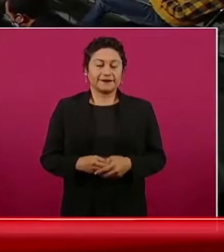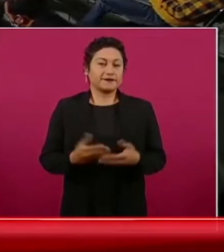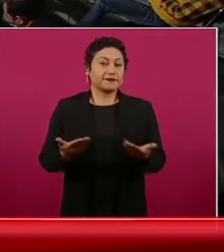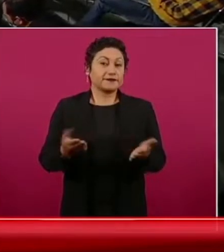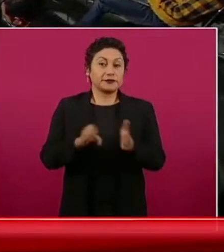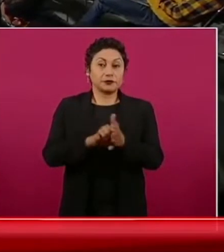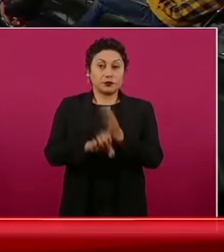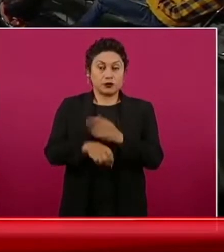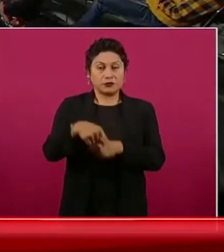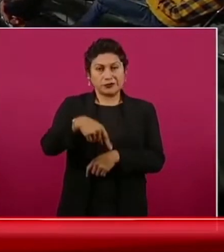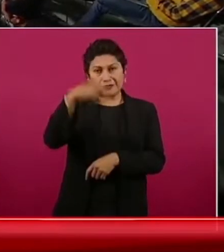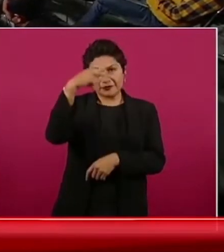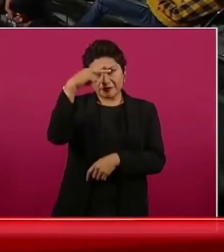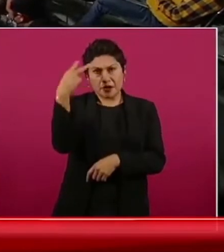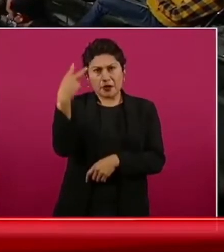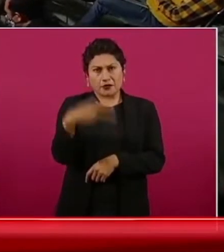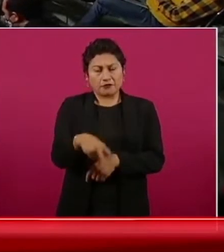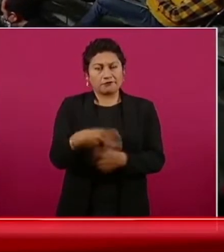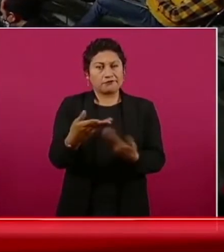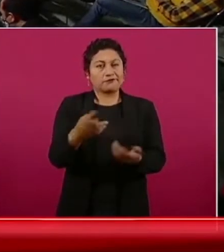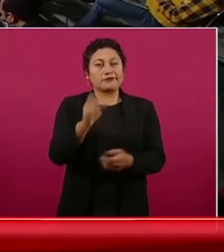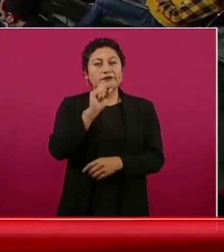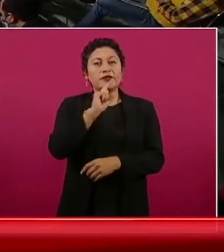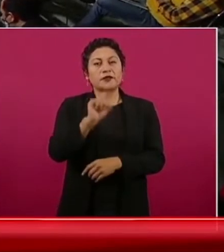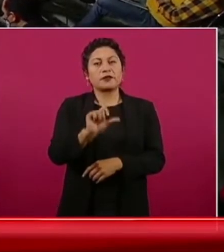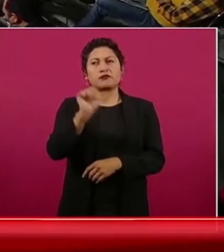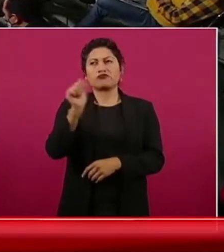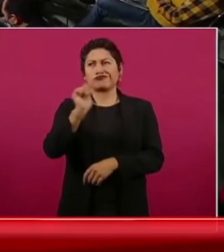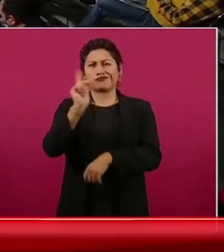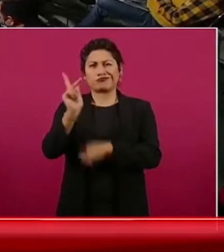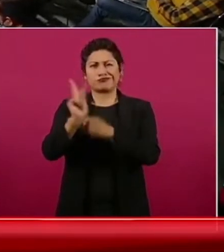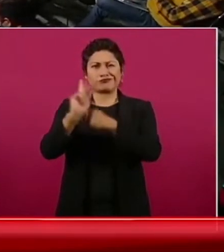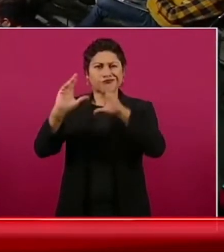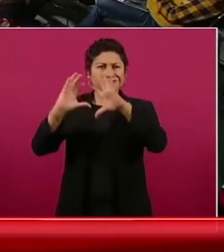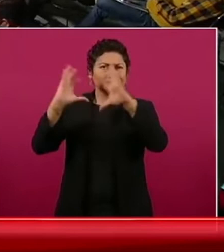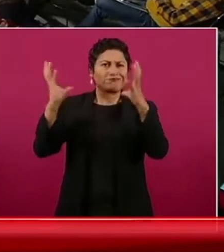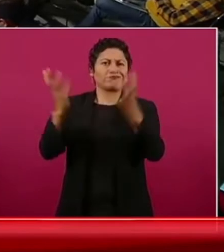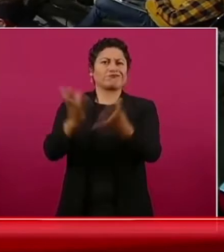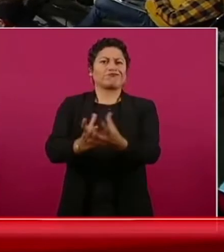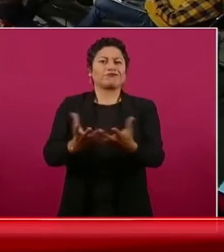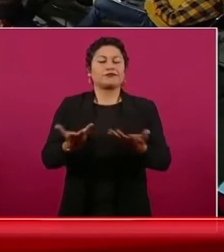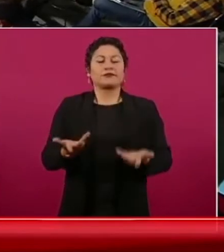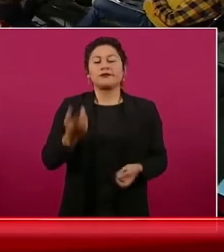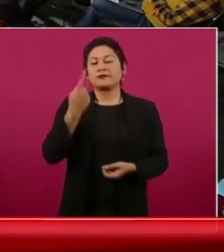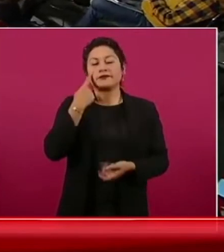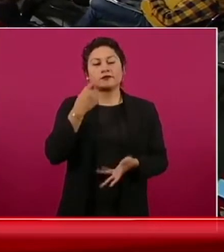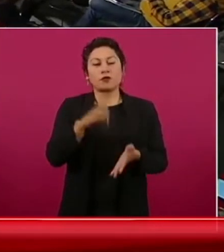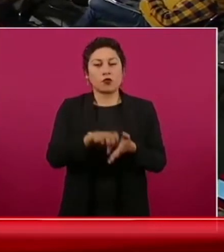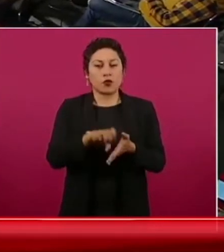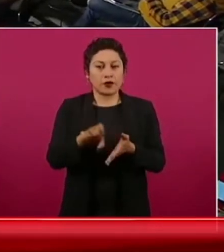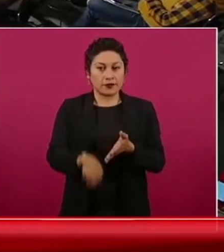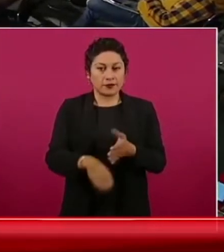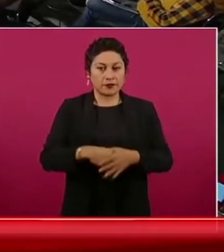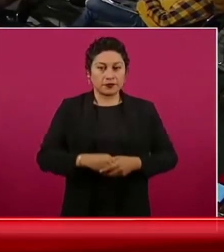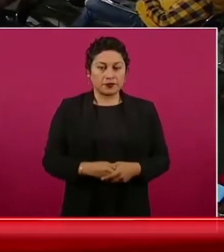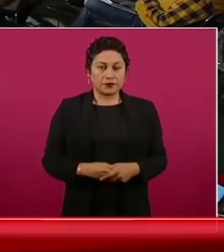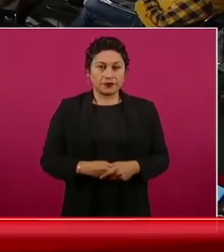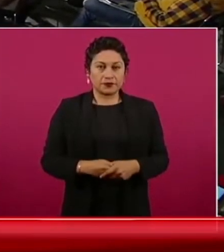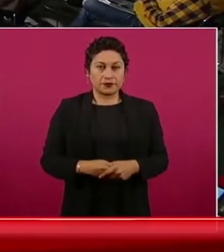y también en el mundo. Por ejemplo, esto de que